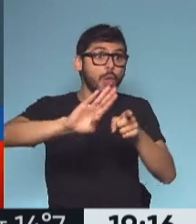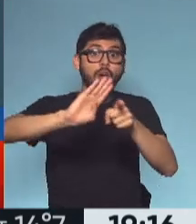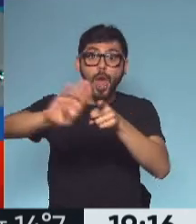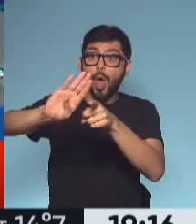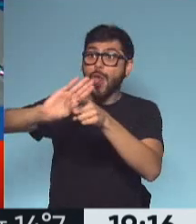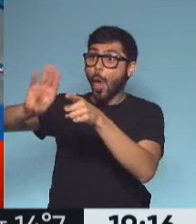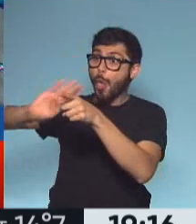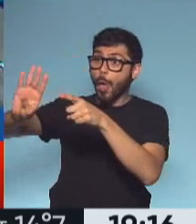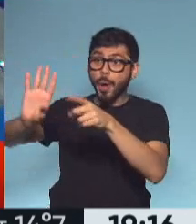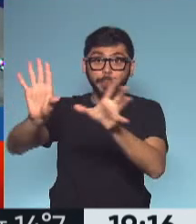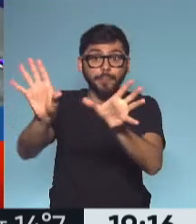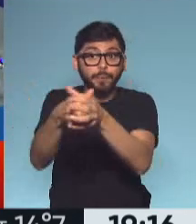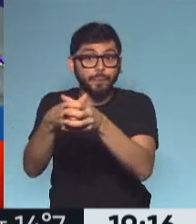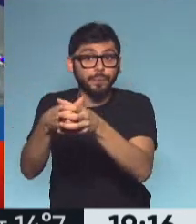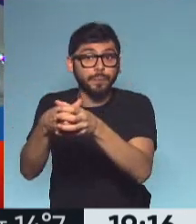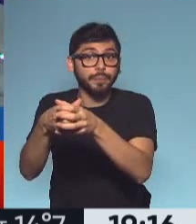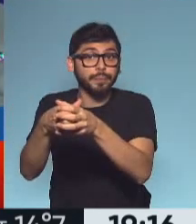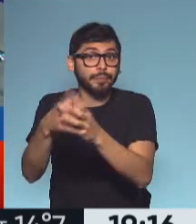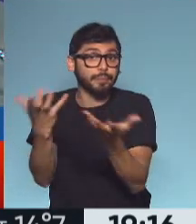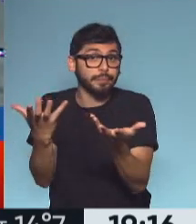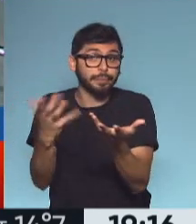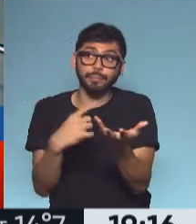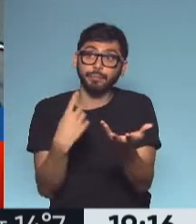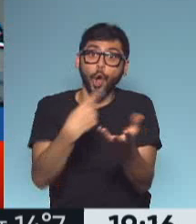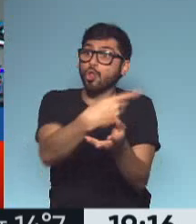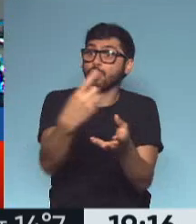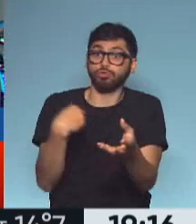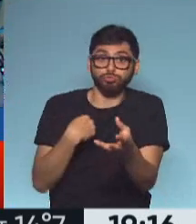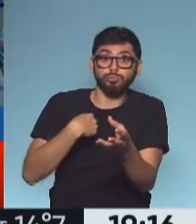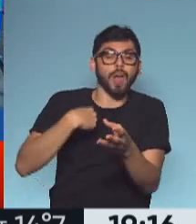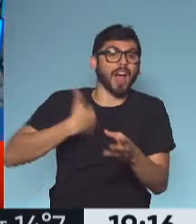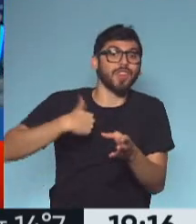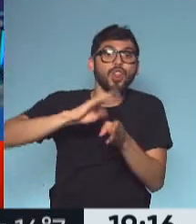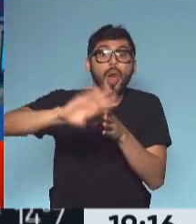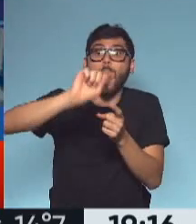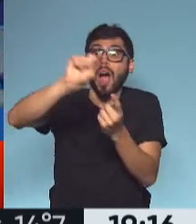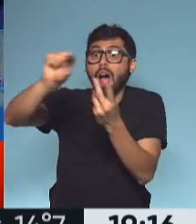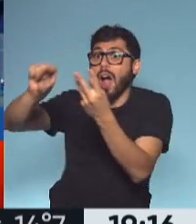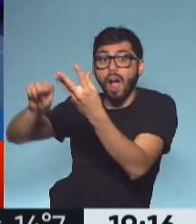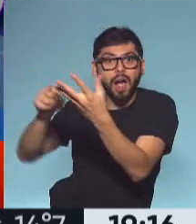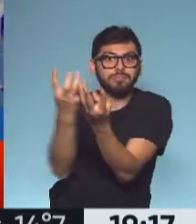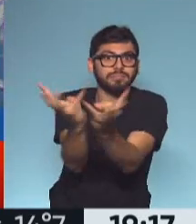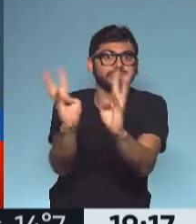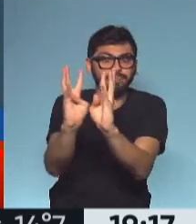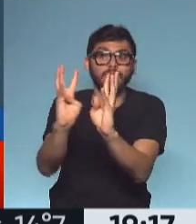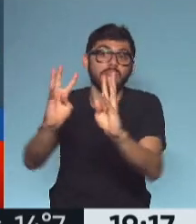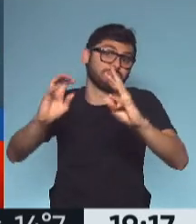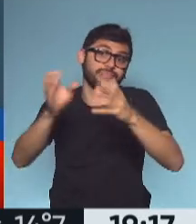Bueno, realmente es una relación de origen, ¿no? Entonces, tienen un vínculo muy especial. Estamos hablando de la